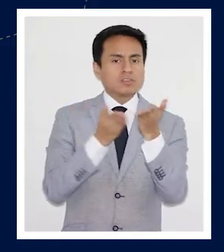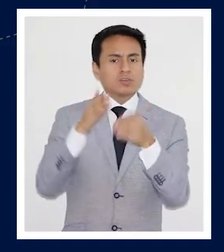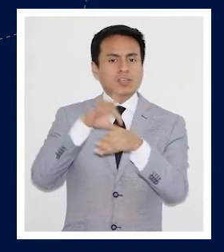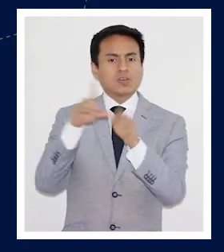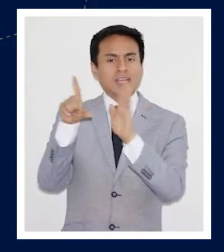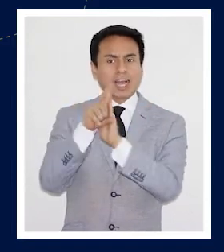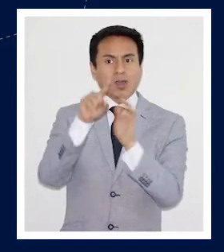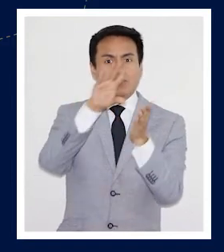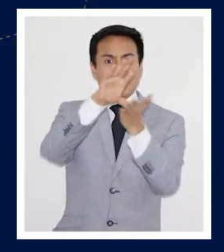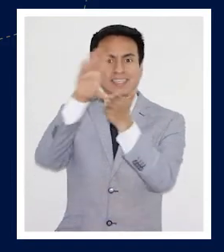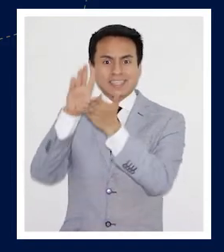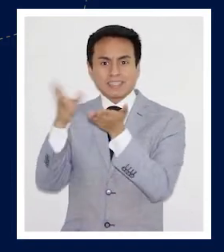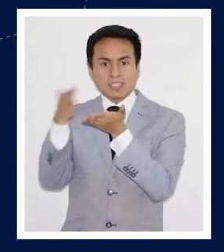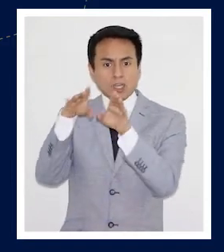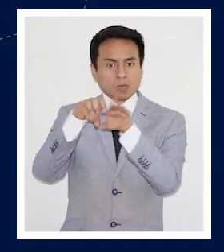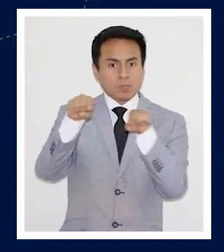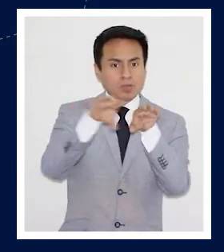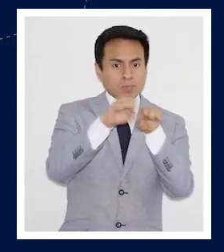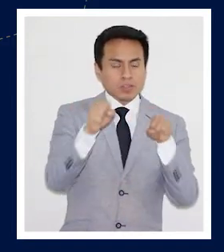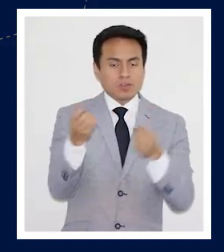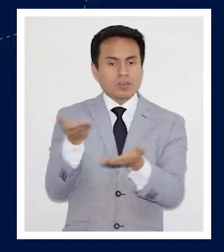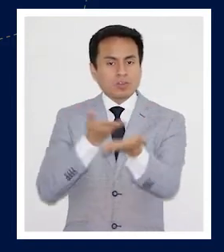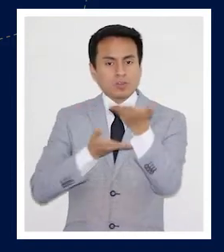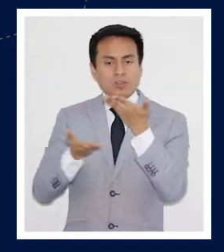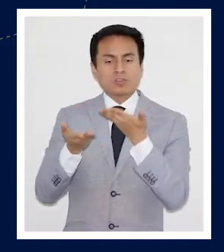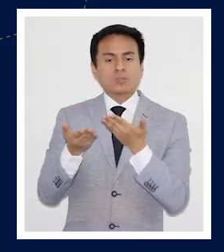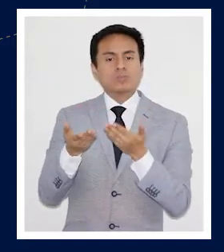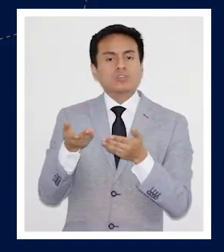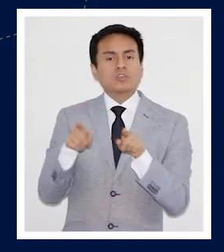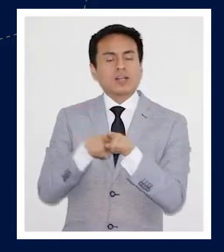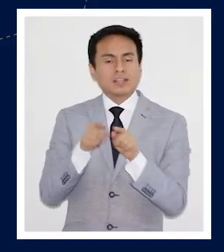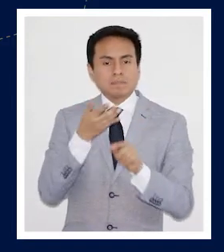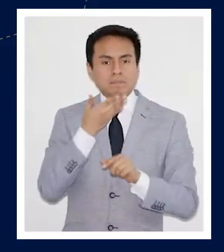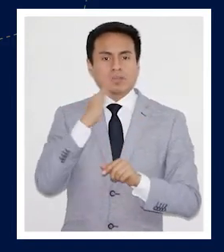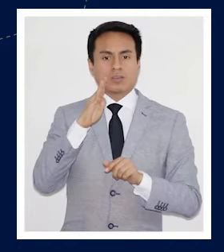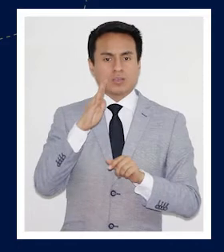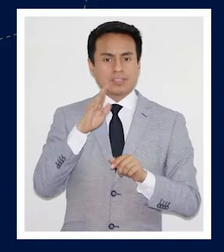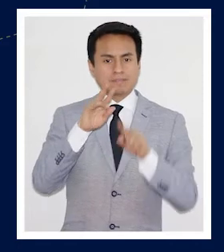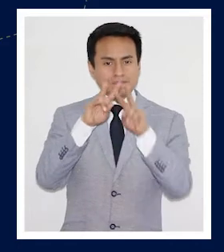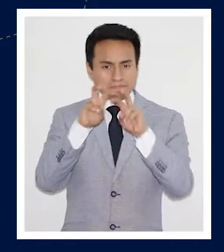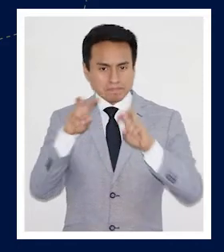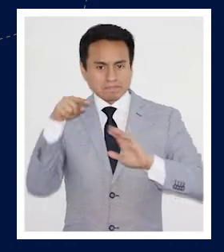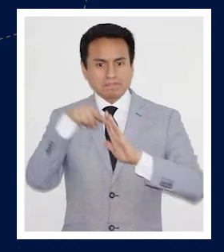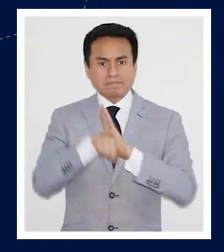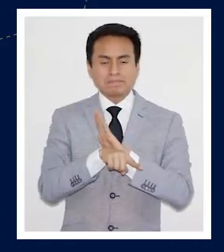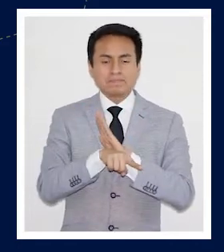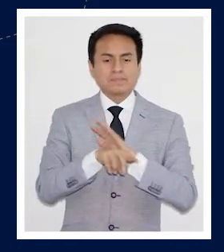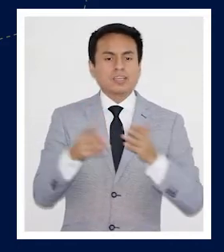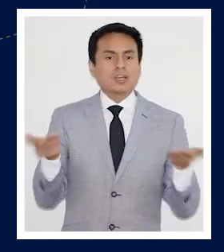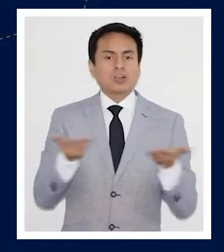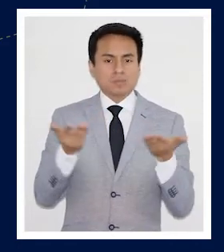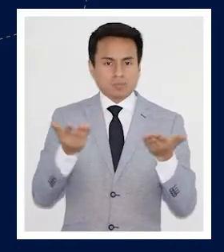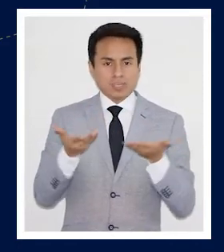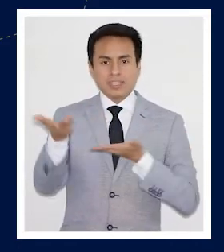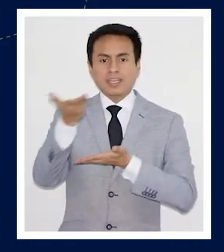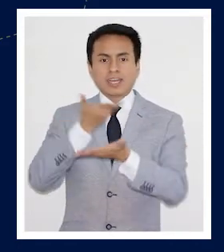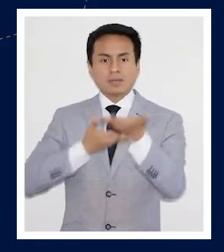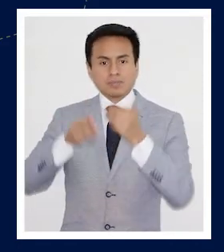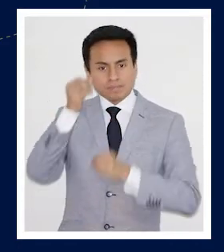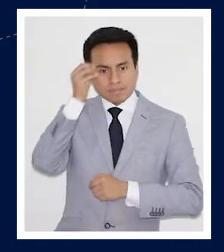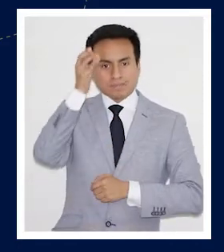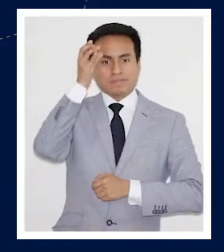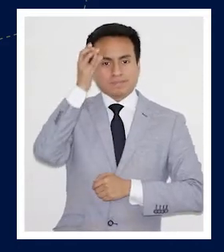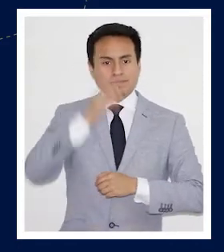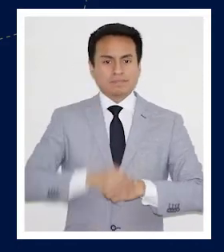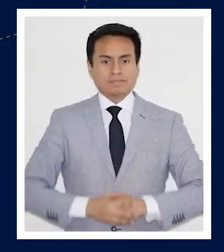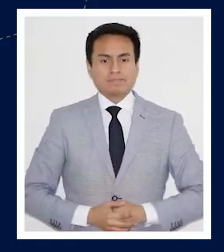otros servicios médicos legales que permitan una colaboración mutua y mejora de las pericias a través del